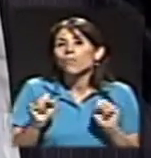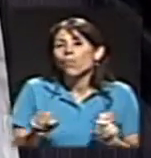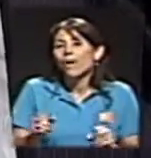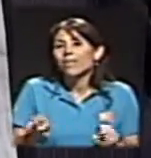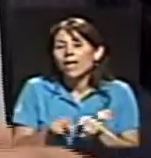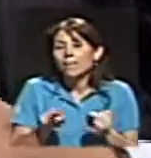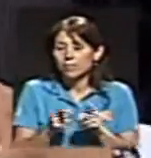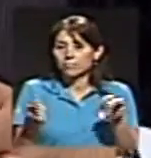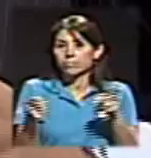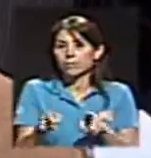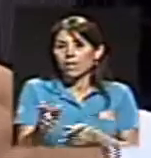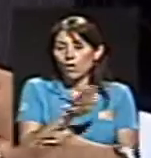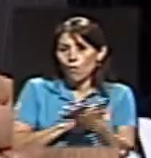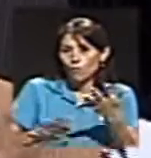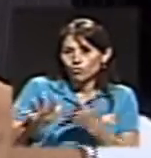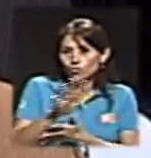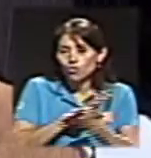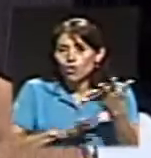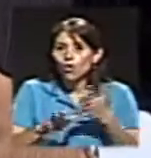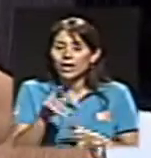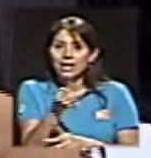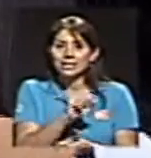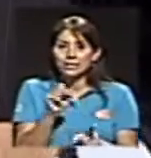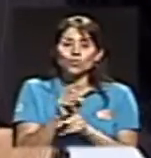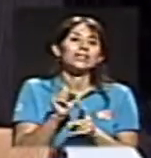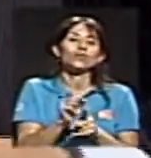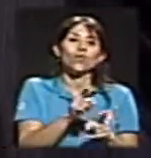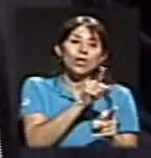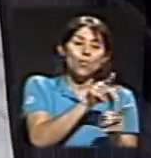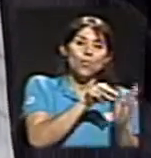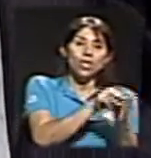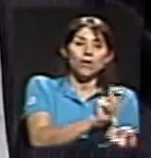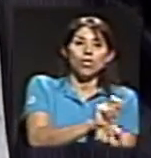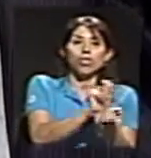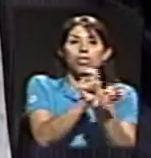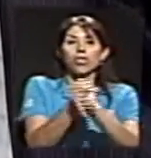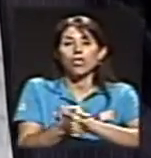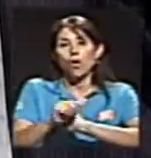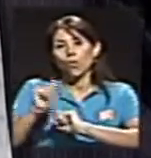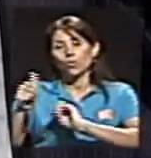de confusión en ese traslape, ¿verdad?, o en esa transición hacia un modelo de supervisión distinto.